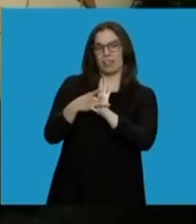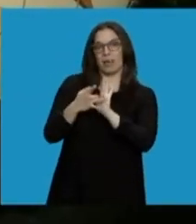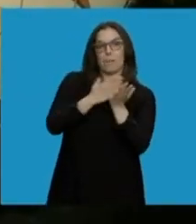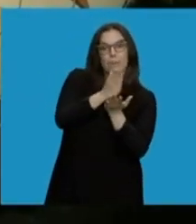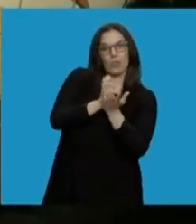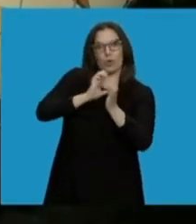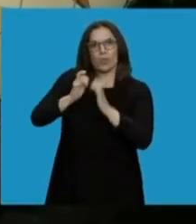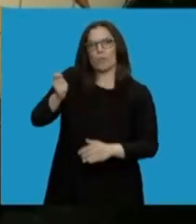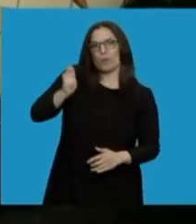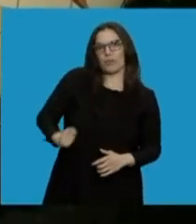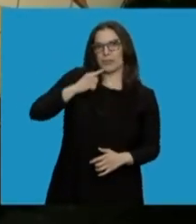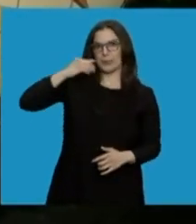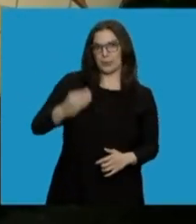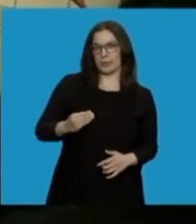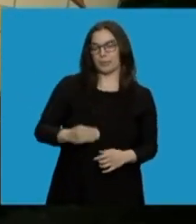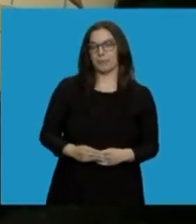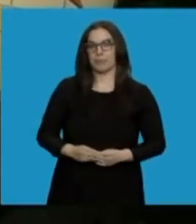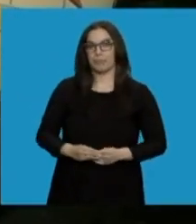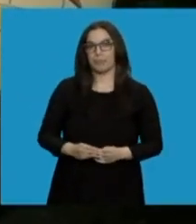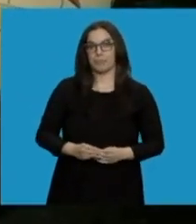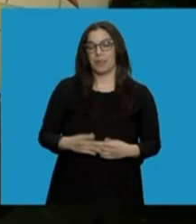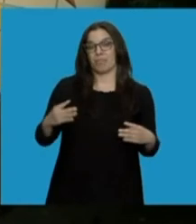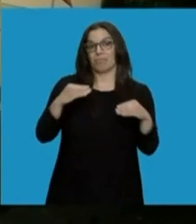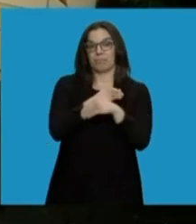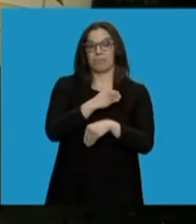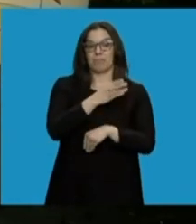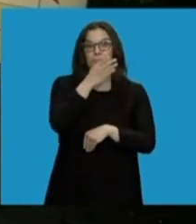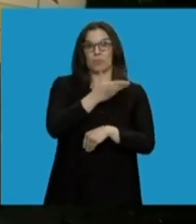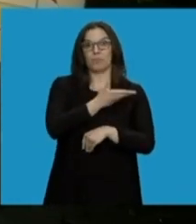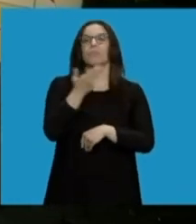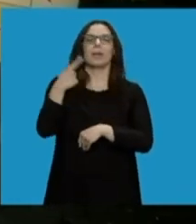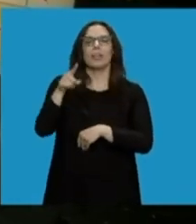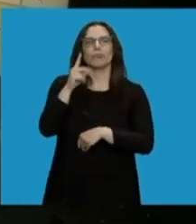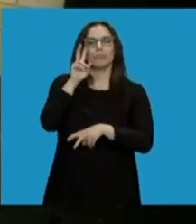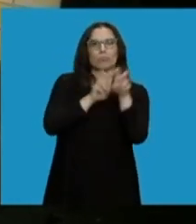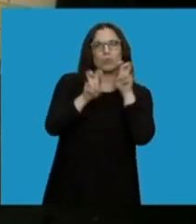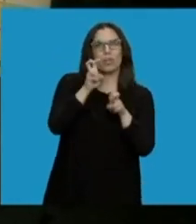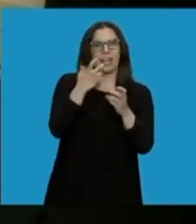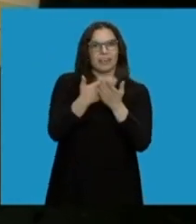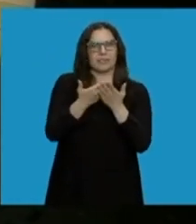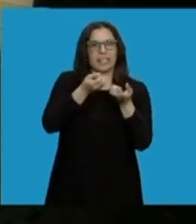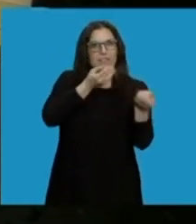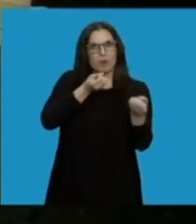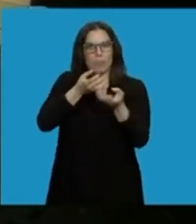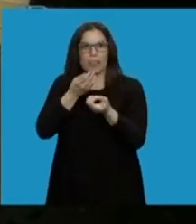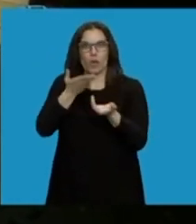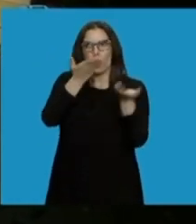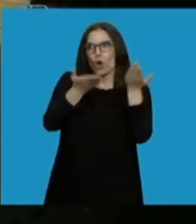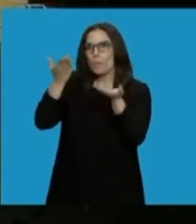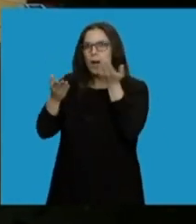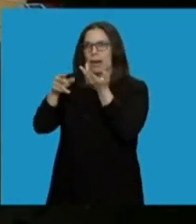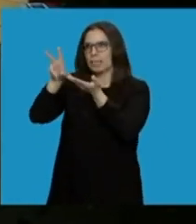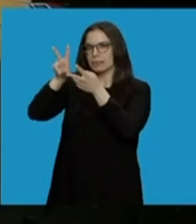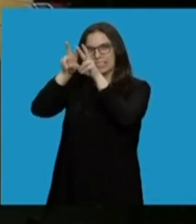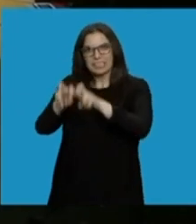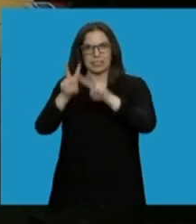profesionales, que contrastan con la información y que responden también con esa información, que